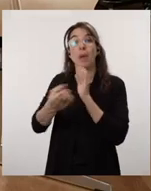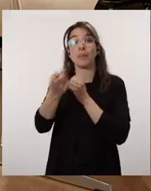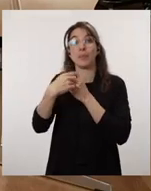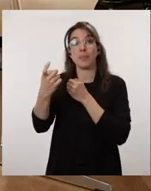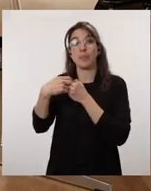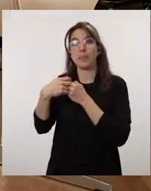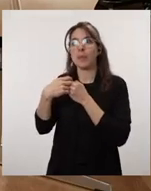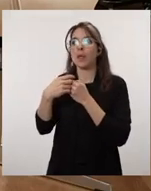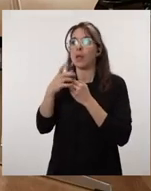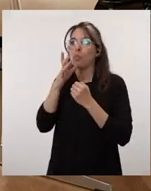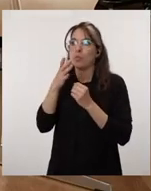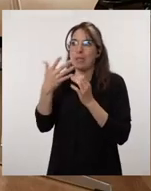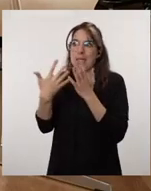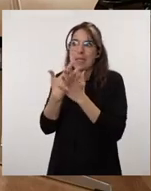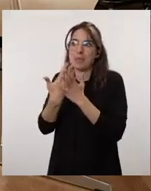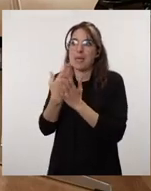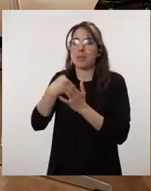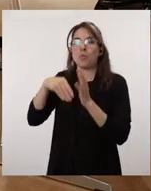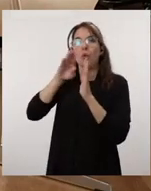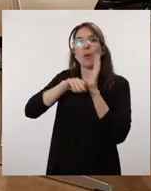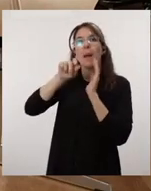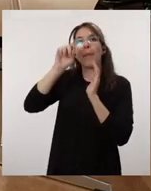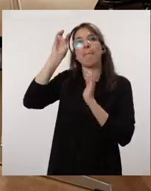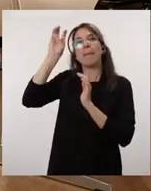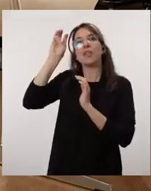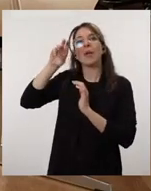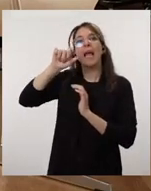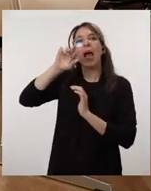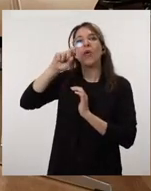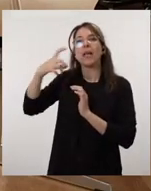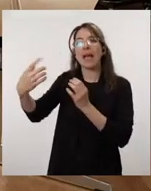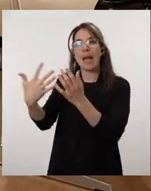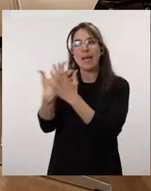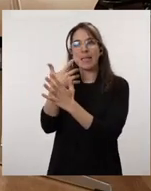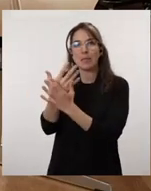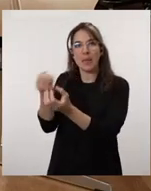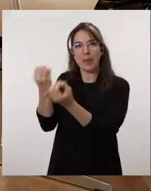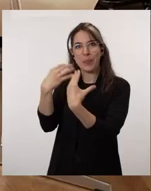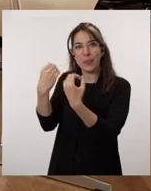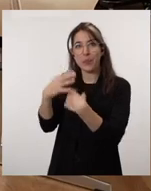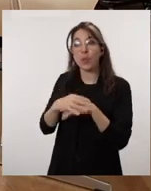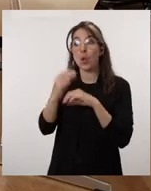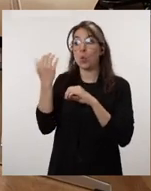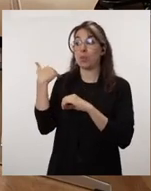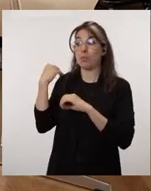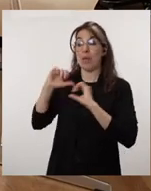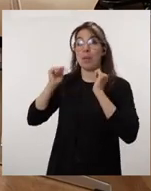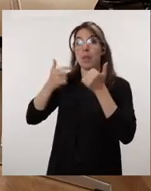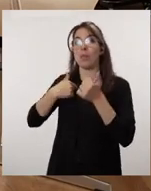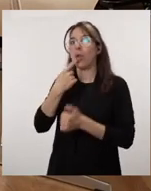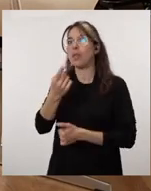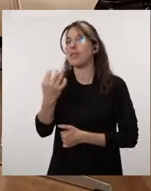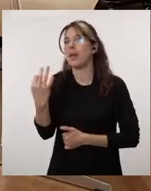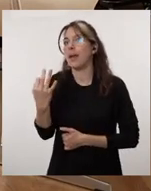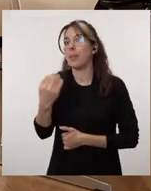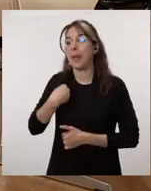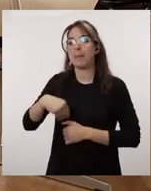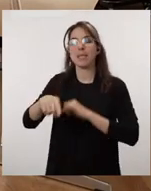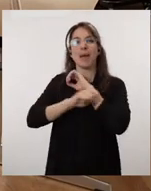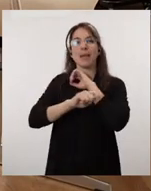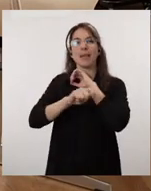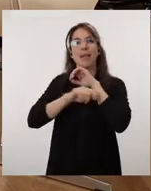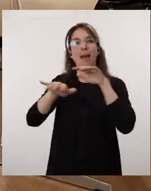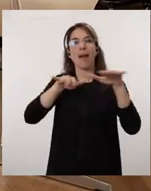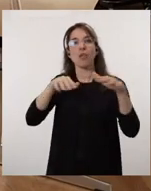este programa de mentoría enrique a y yo decía al principio esta estrategia tiene